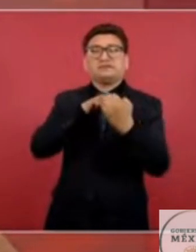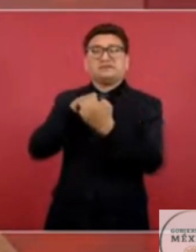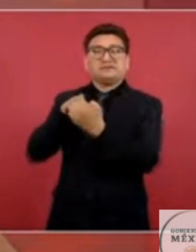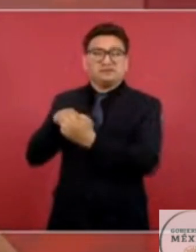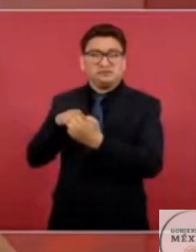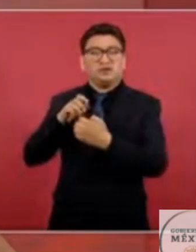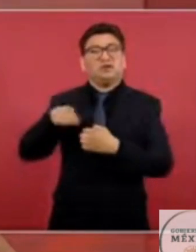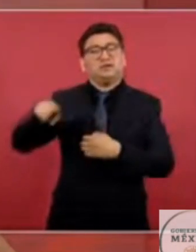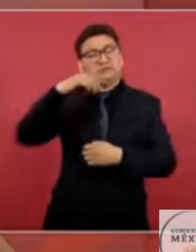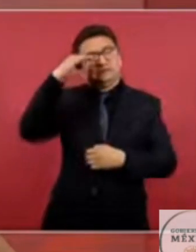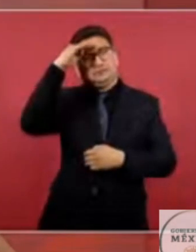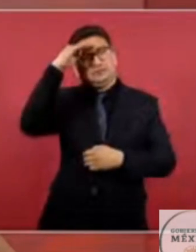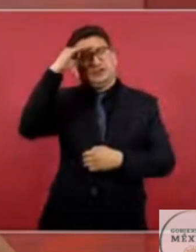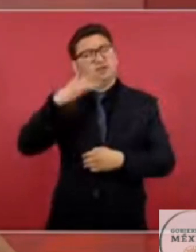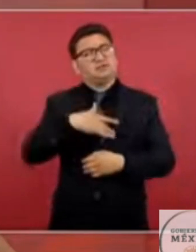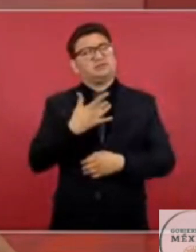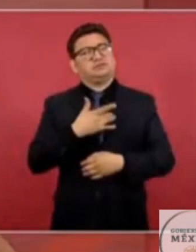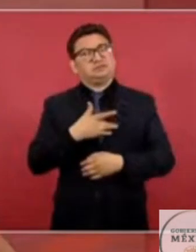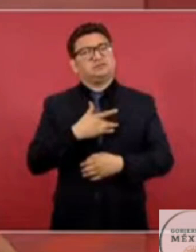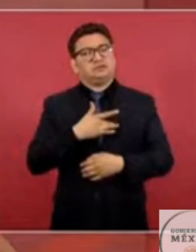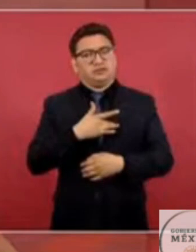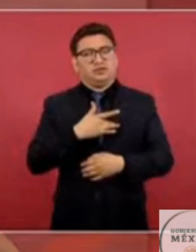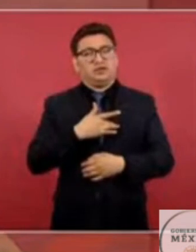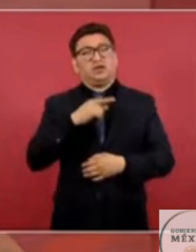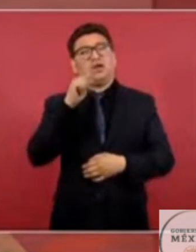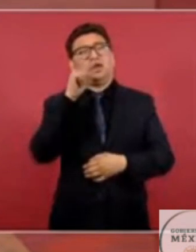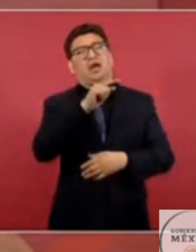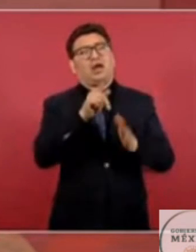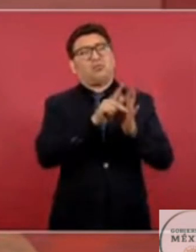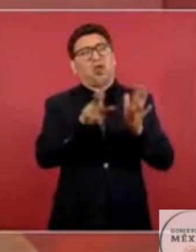pensando de que se trataba de un medio de